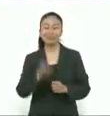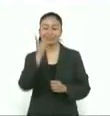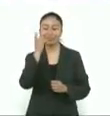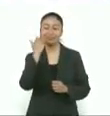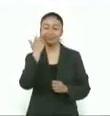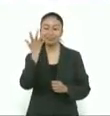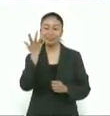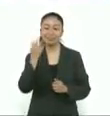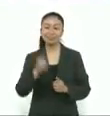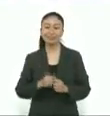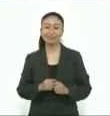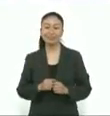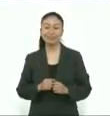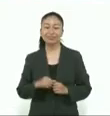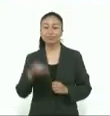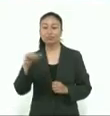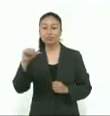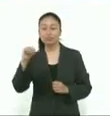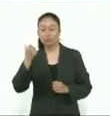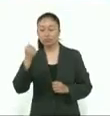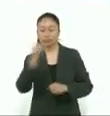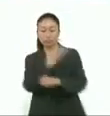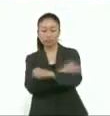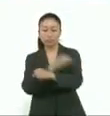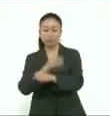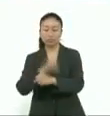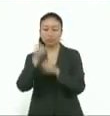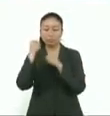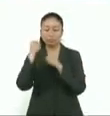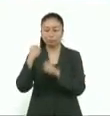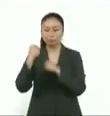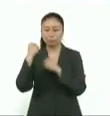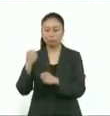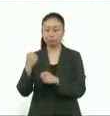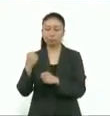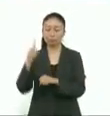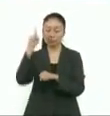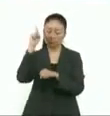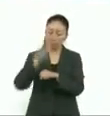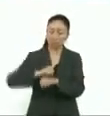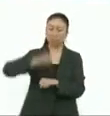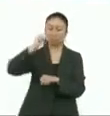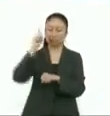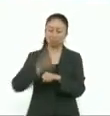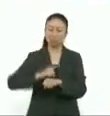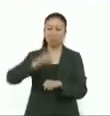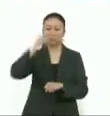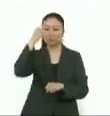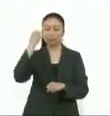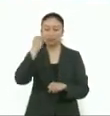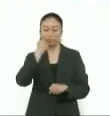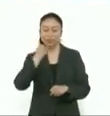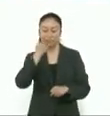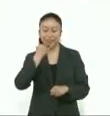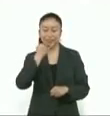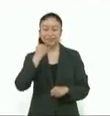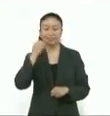decir que hay otras compañeras que también luchan día a día para aprenderse los cantos de lengua en